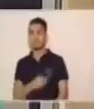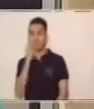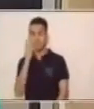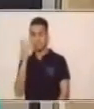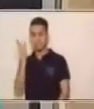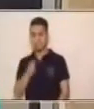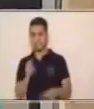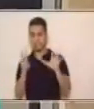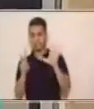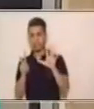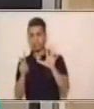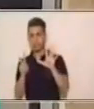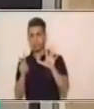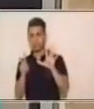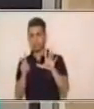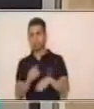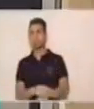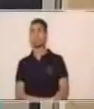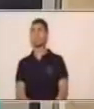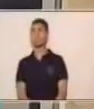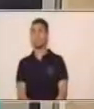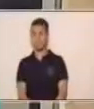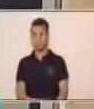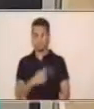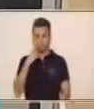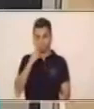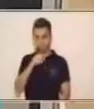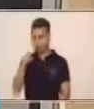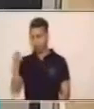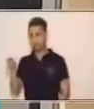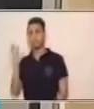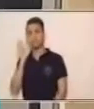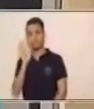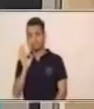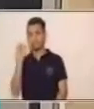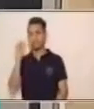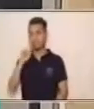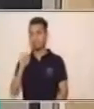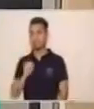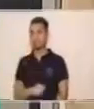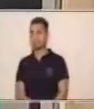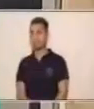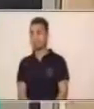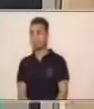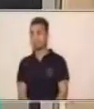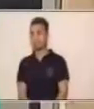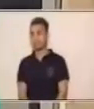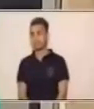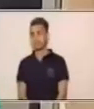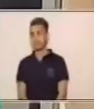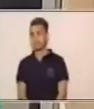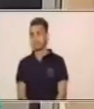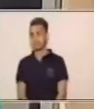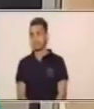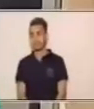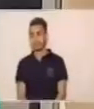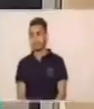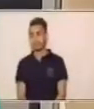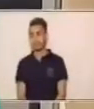¿Sí? ¿3 séptimos? Comparemos. Muy bien, excelente. Estás en lo